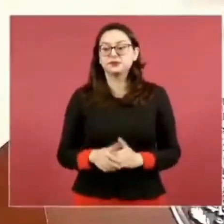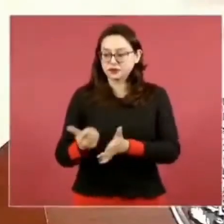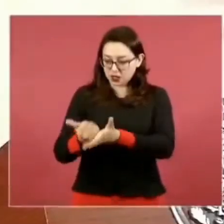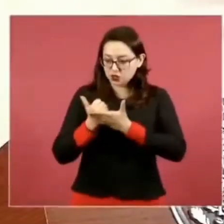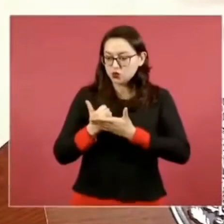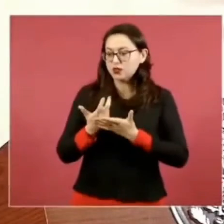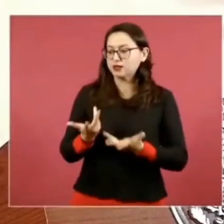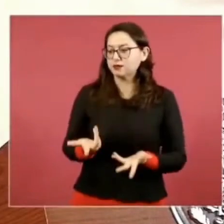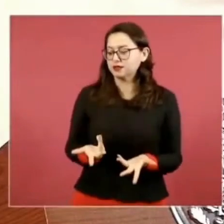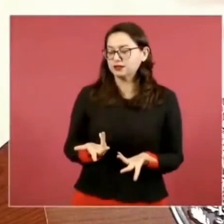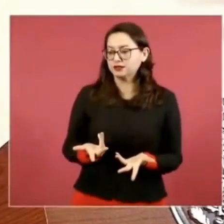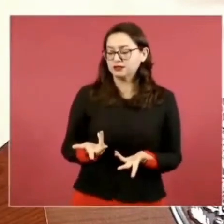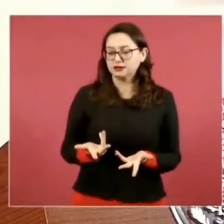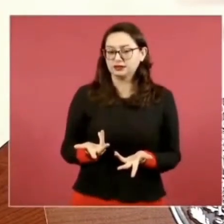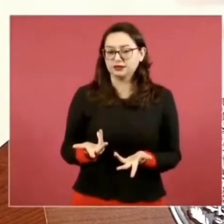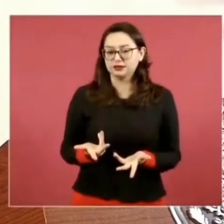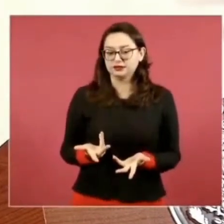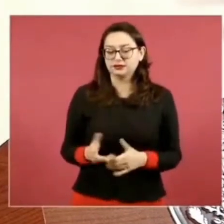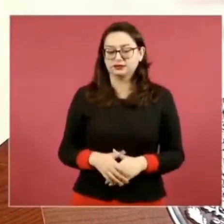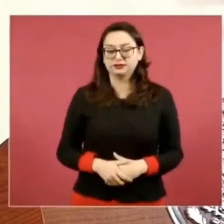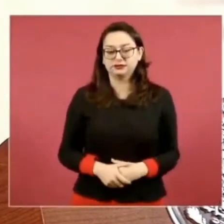ayúdenme